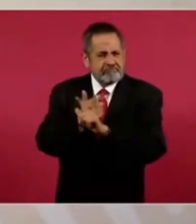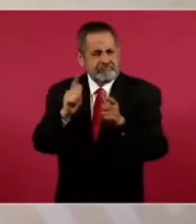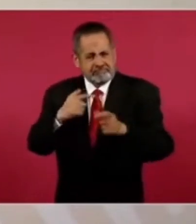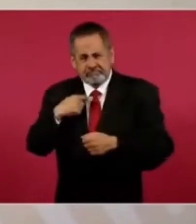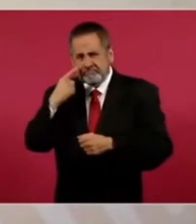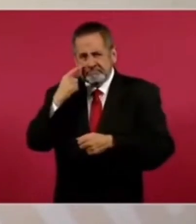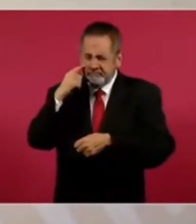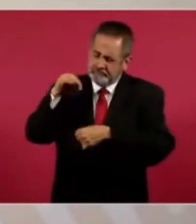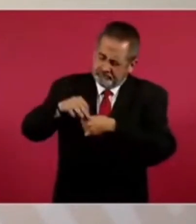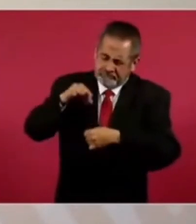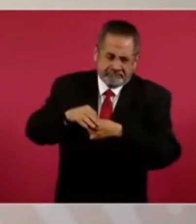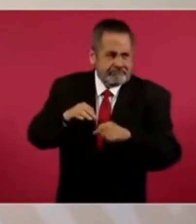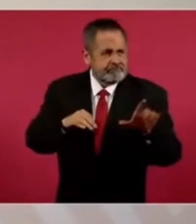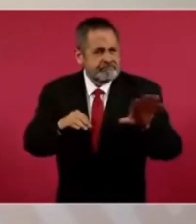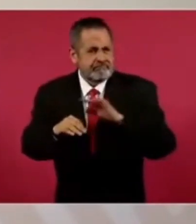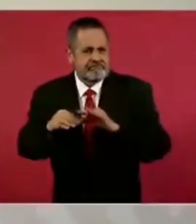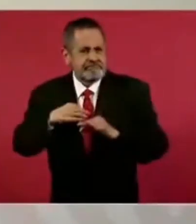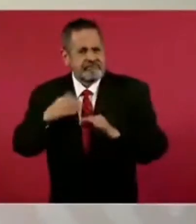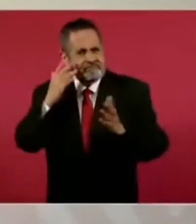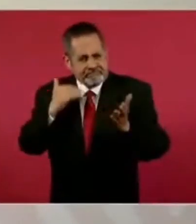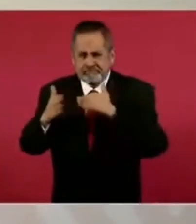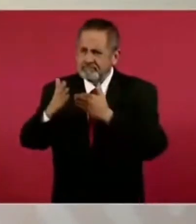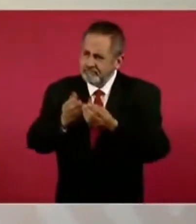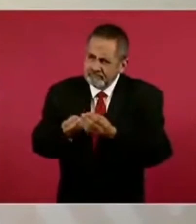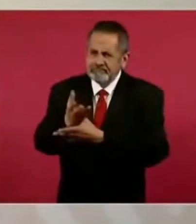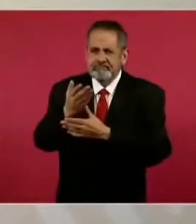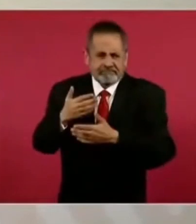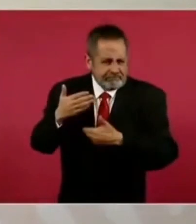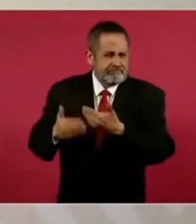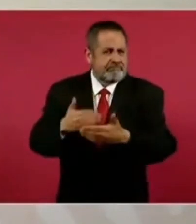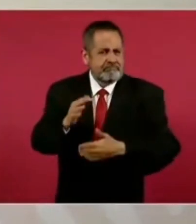su esperanza de salir adelante.